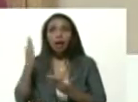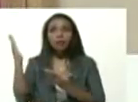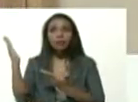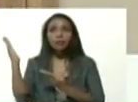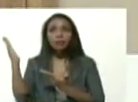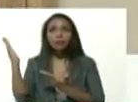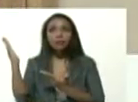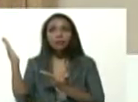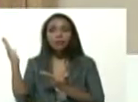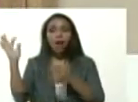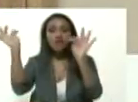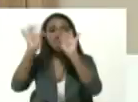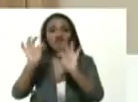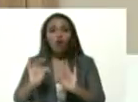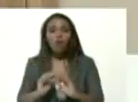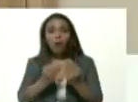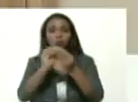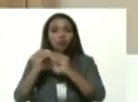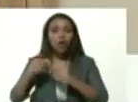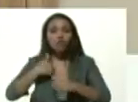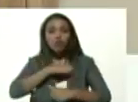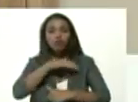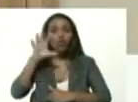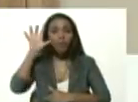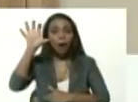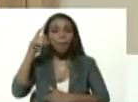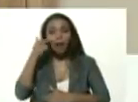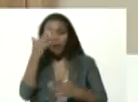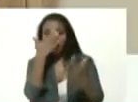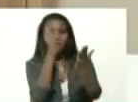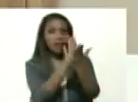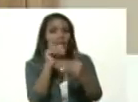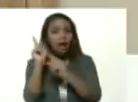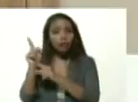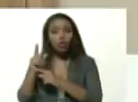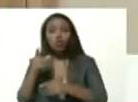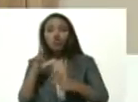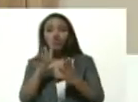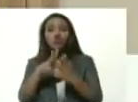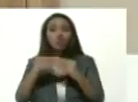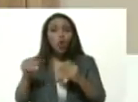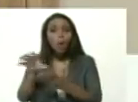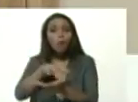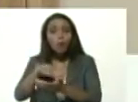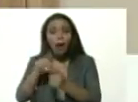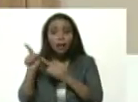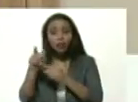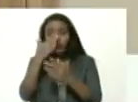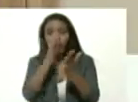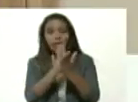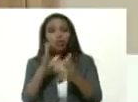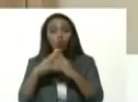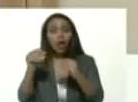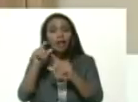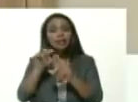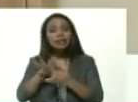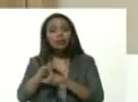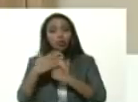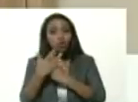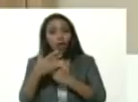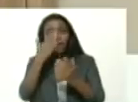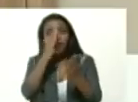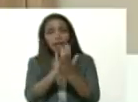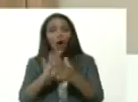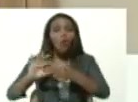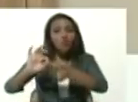La fórmula de nuestro país para afrontar esto y todas las crisis que nos toca enfrentar, todas las situaciones que nos toca enfrentar en